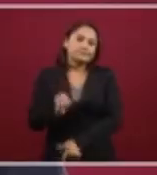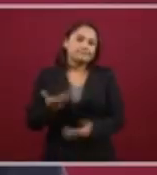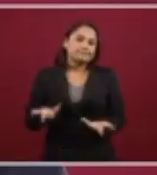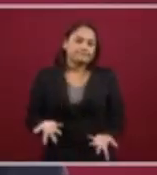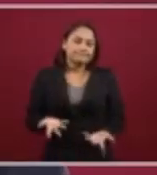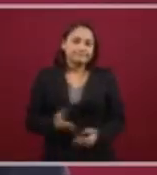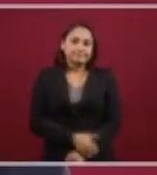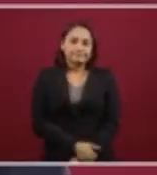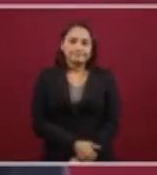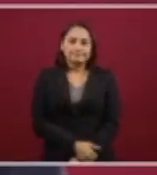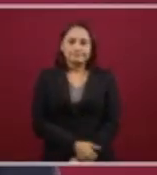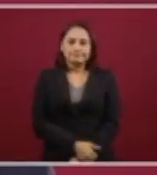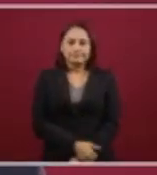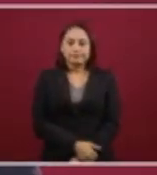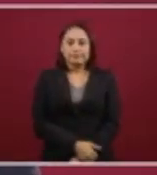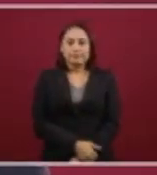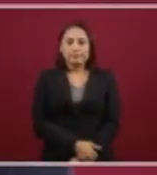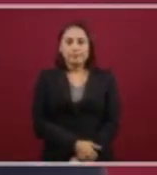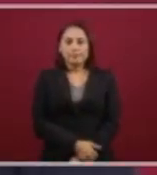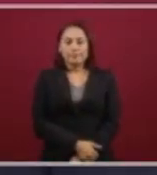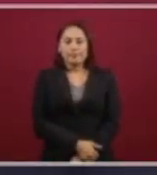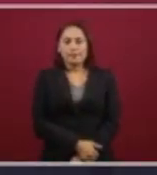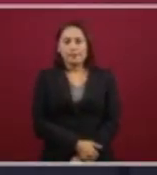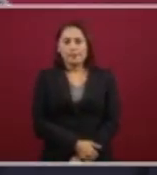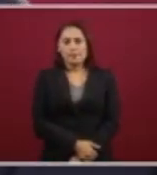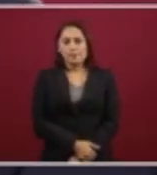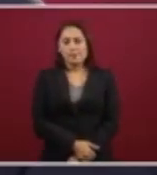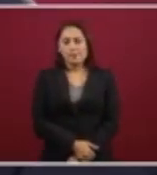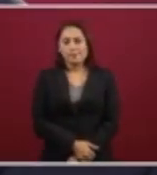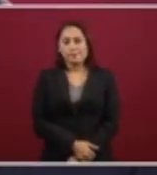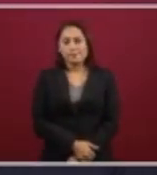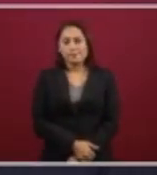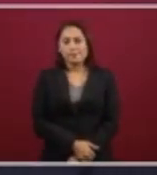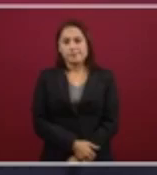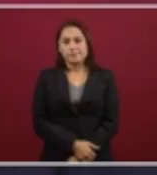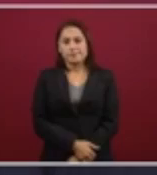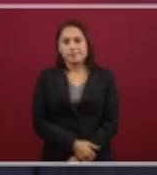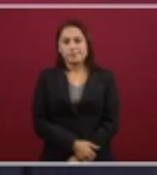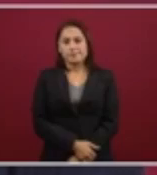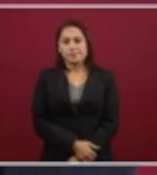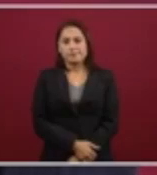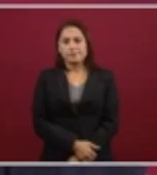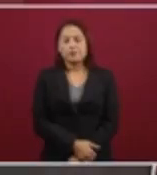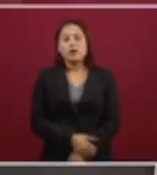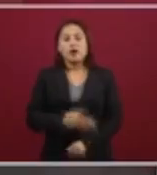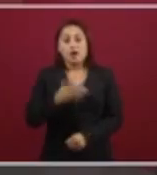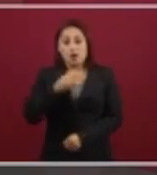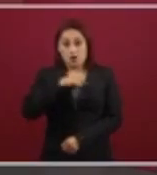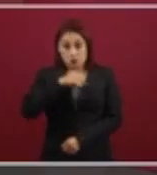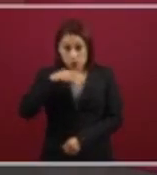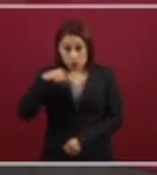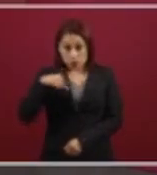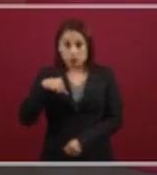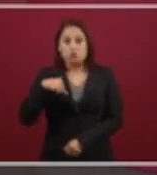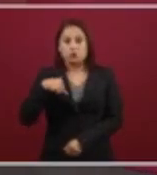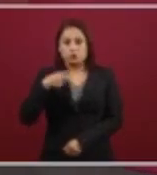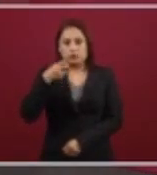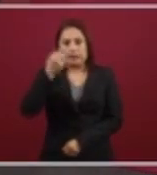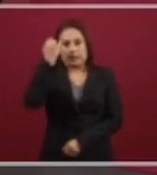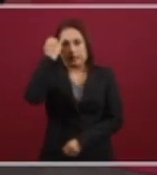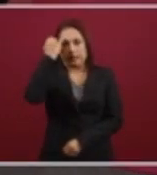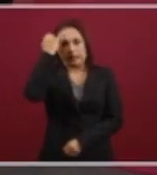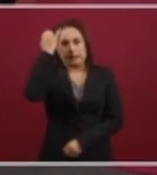Esto es lo que vamos a plantear el